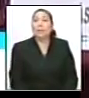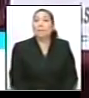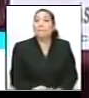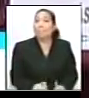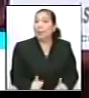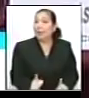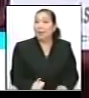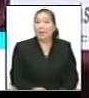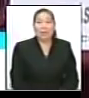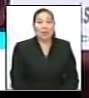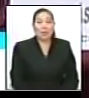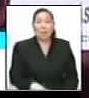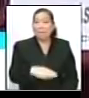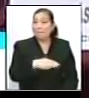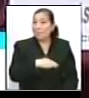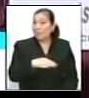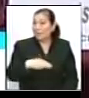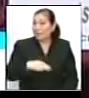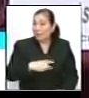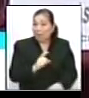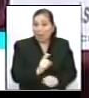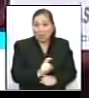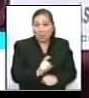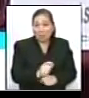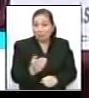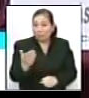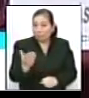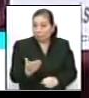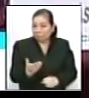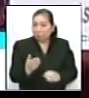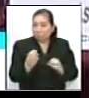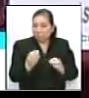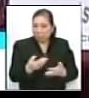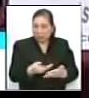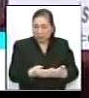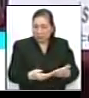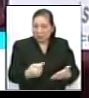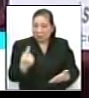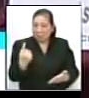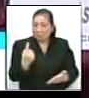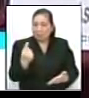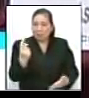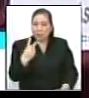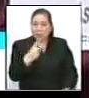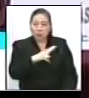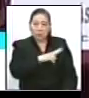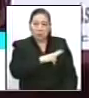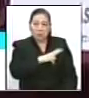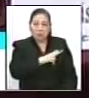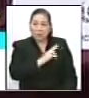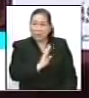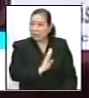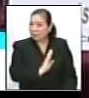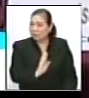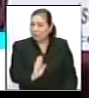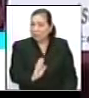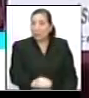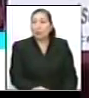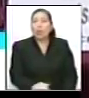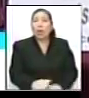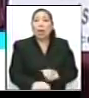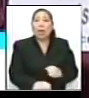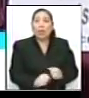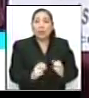Empero, el Ministerio de Educación solo dio conformidad al primer y segundo grado de primaria respecto a los